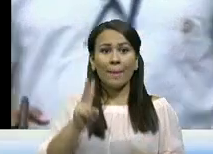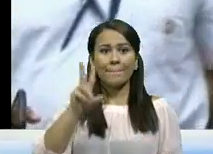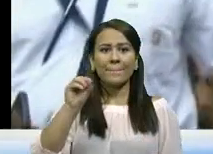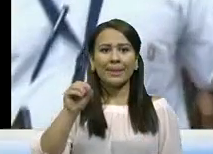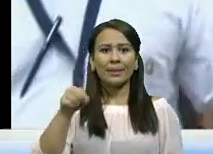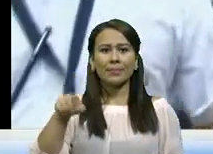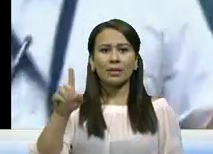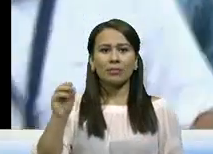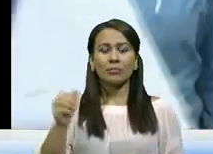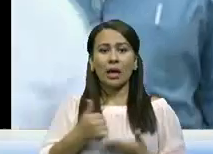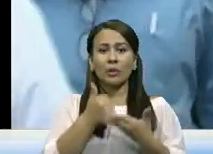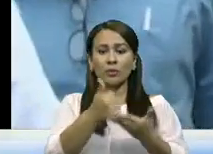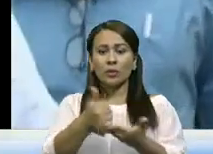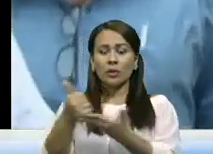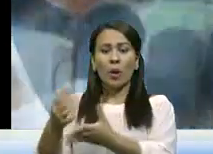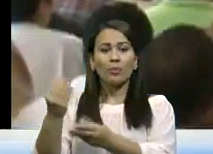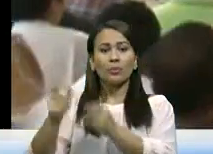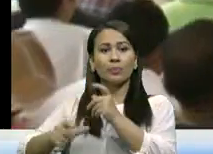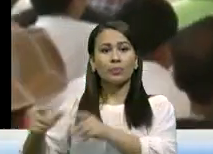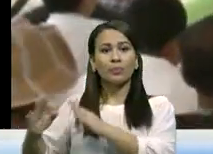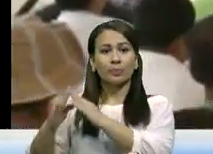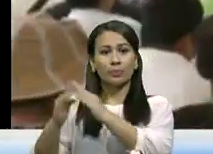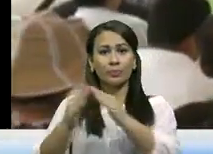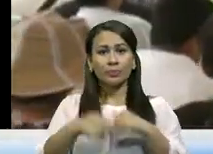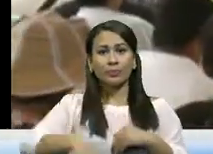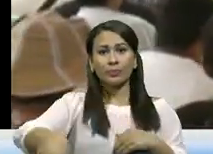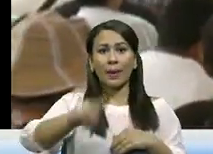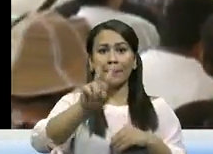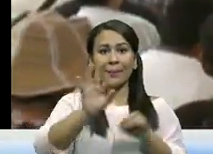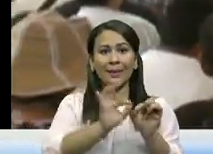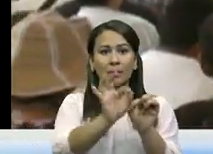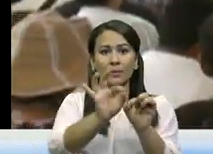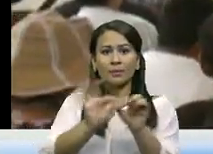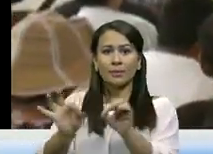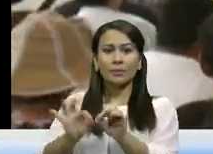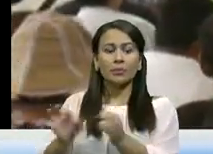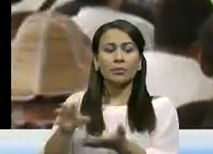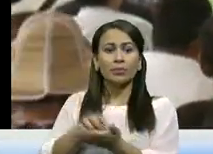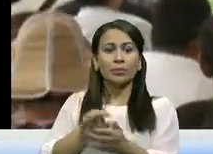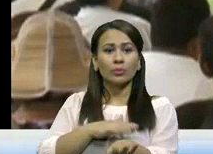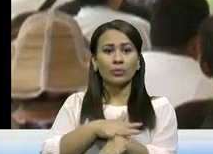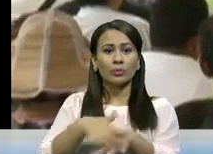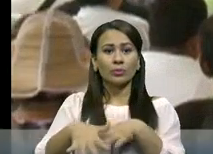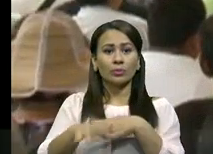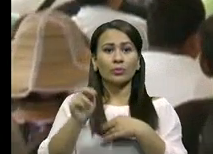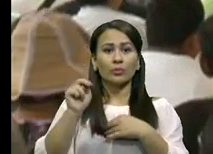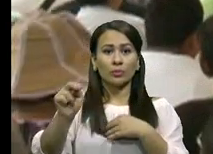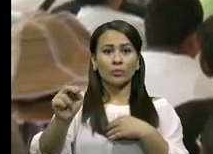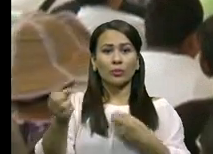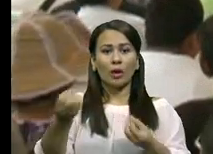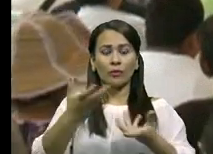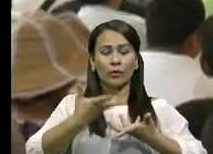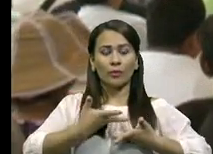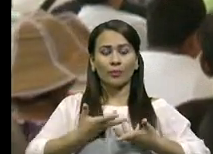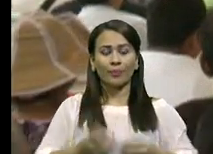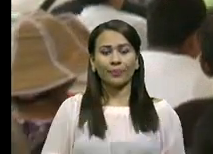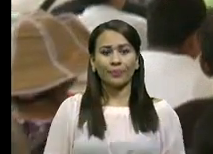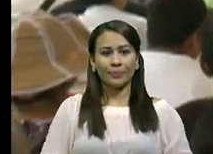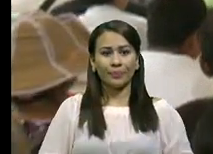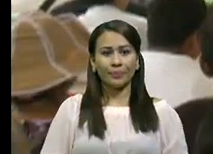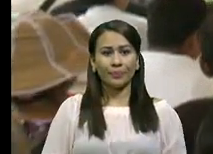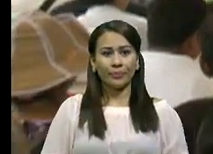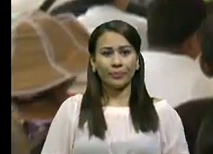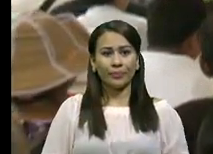y beneficiarán a cientos de habitantes en casi 20 recintos de la zona norte de Los Ríos, informó Odette